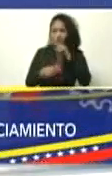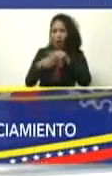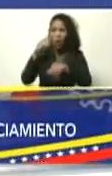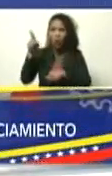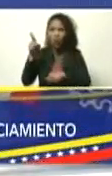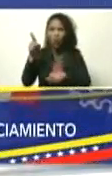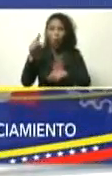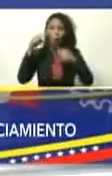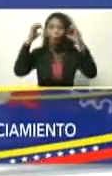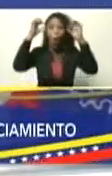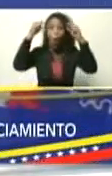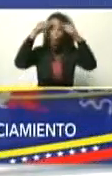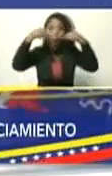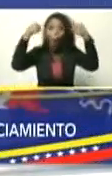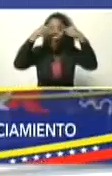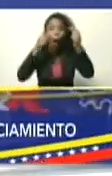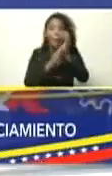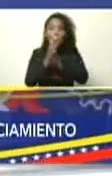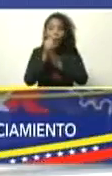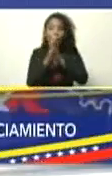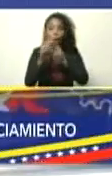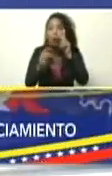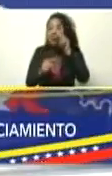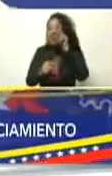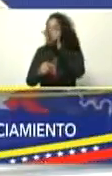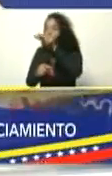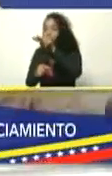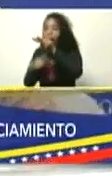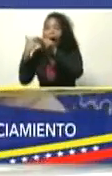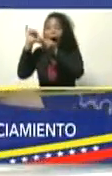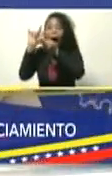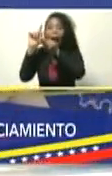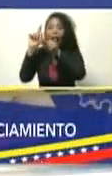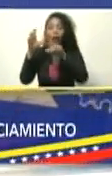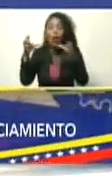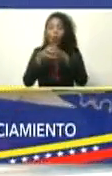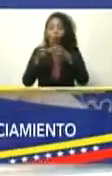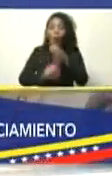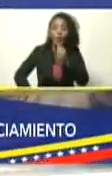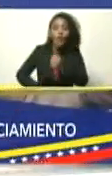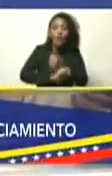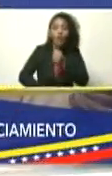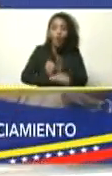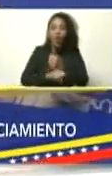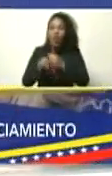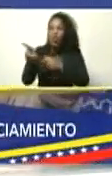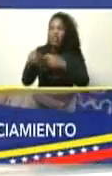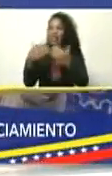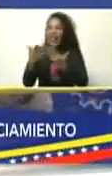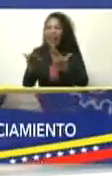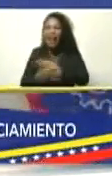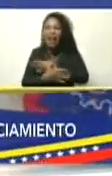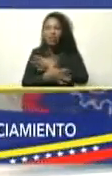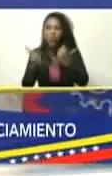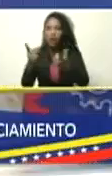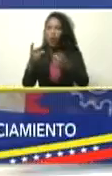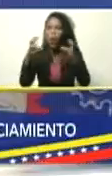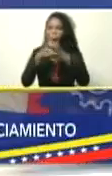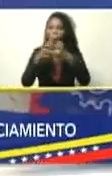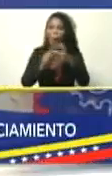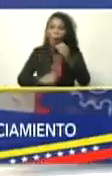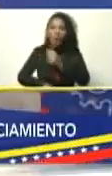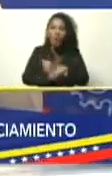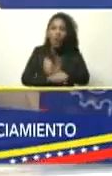con ojos de emprendedor que tiene unos balones de fútbol, de básquet. ¿Qué es eso, vale? ¿Esos son balones de